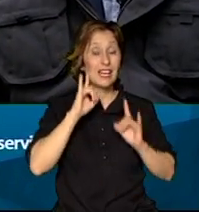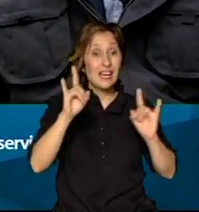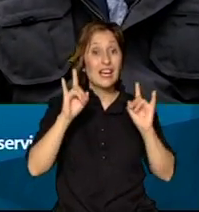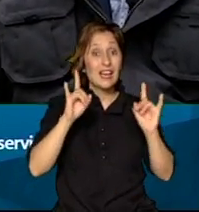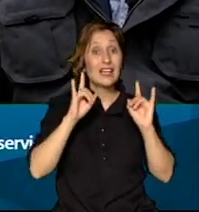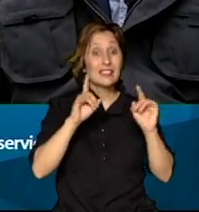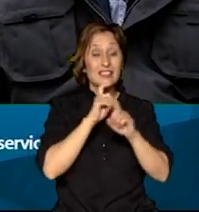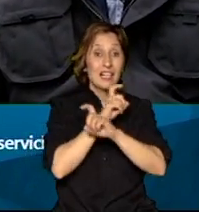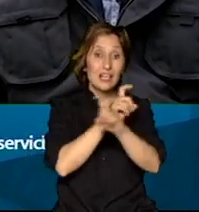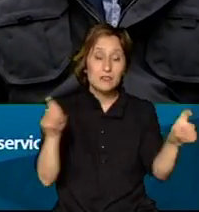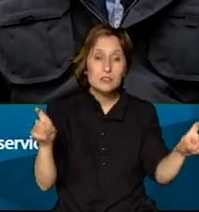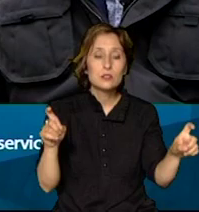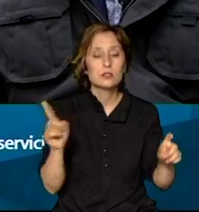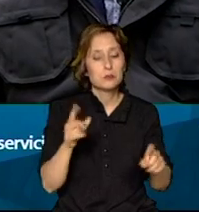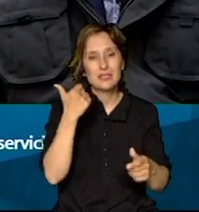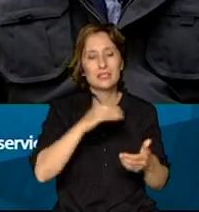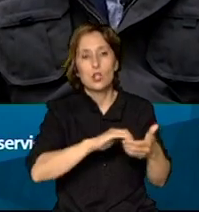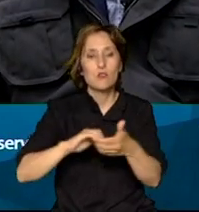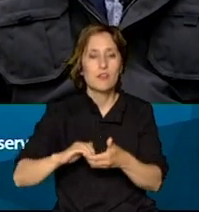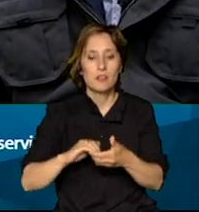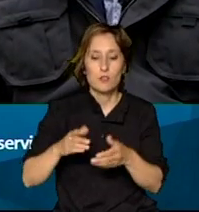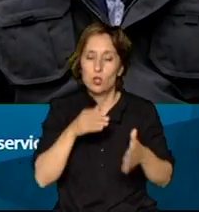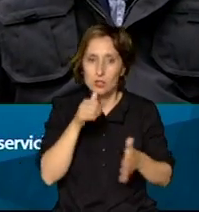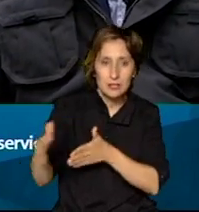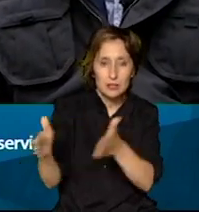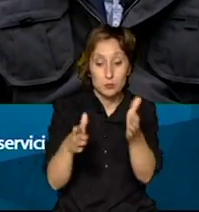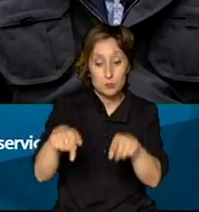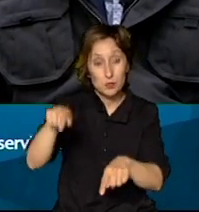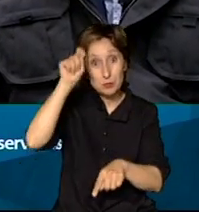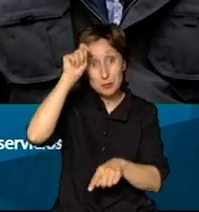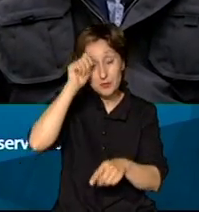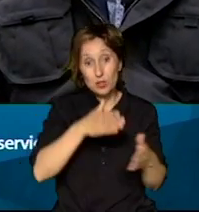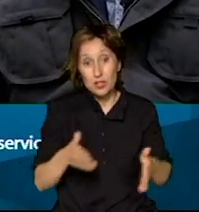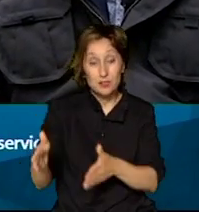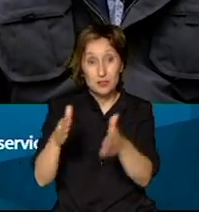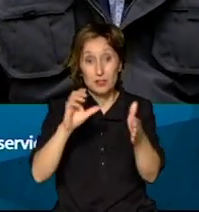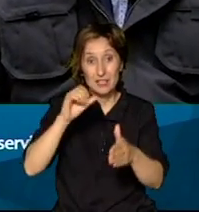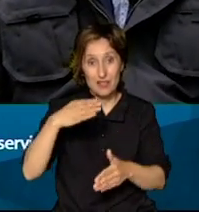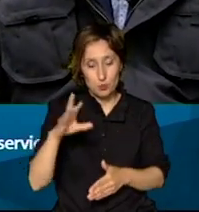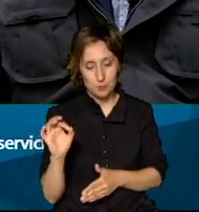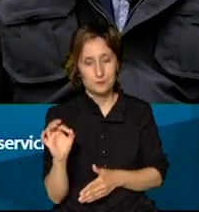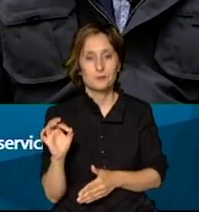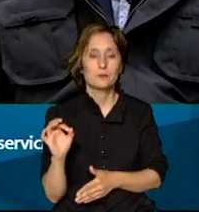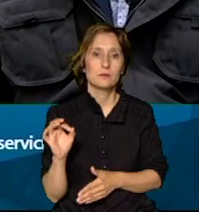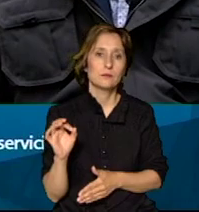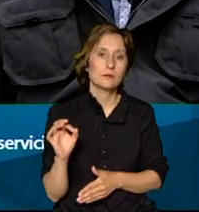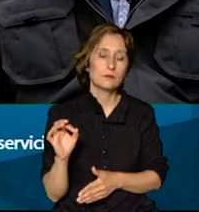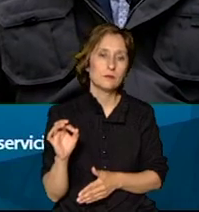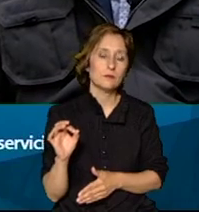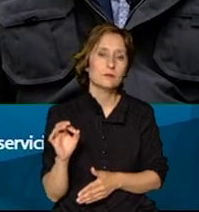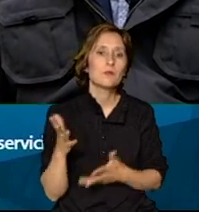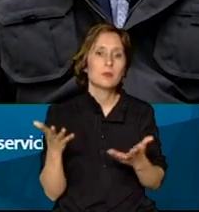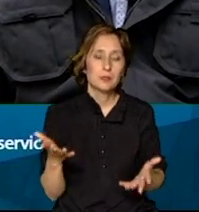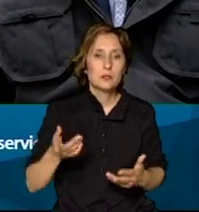hidrológica. Esto depende más de las confederaciones hidrográficas, en el caso de Pamplona, la Confederación del Ebro, pero sí que